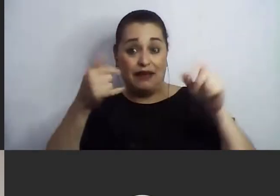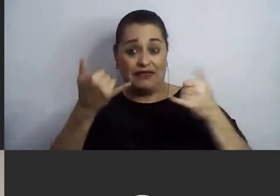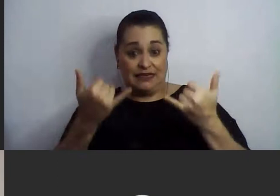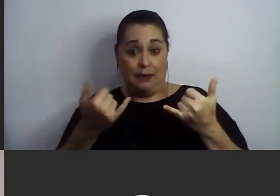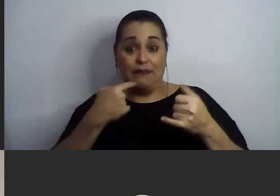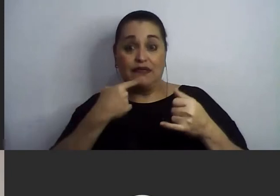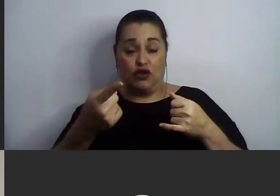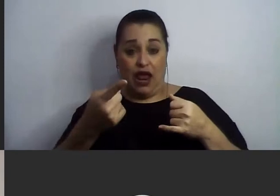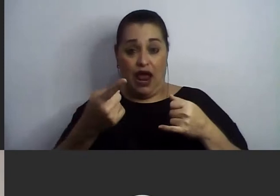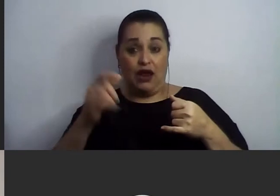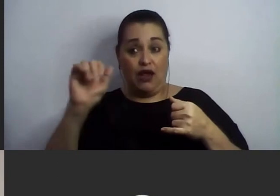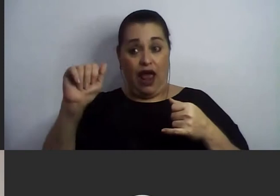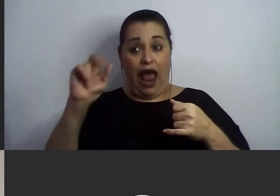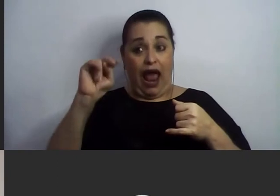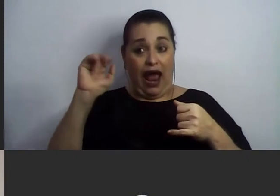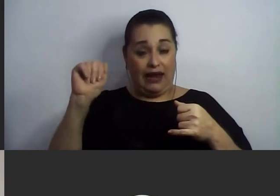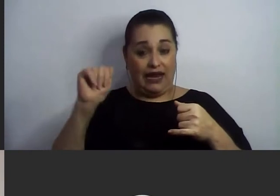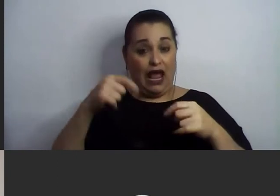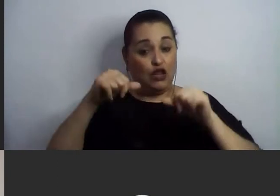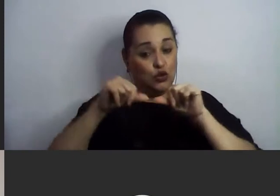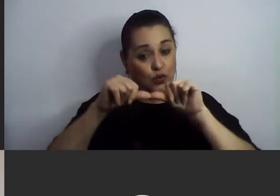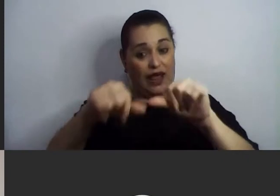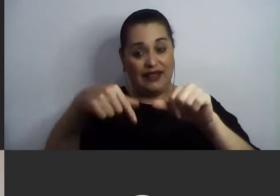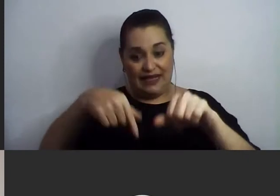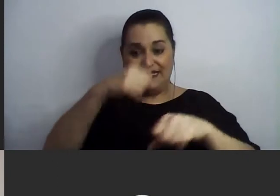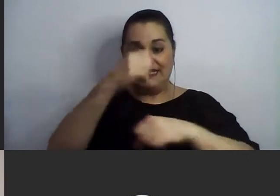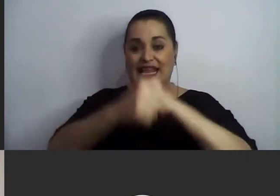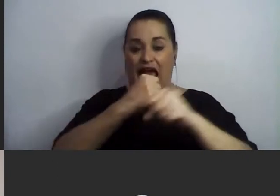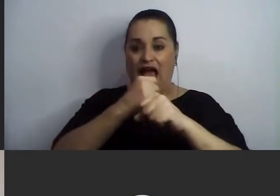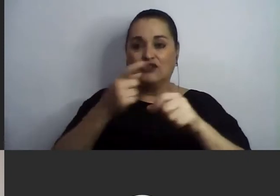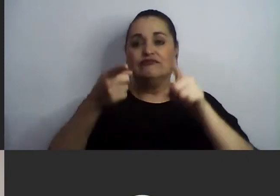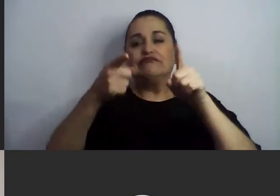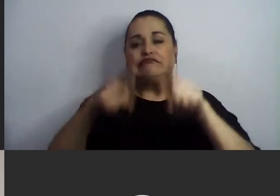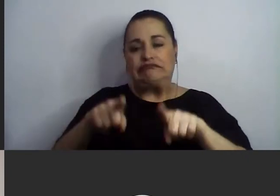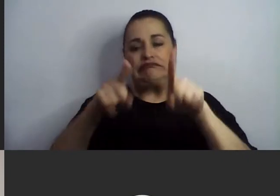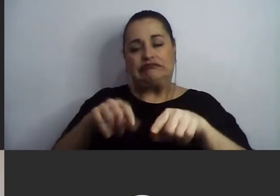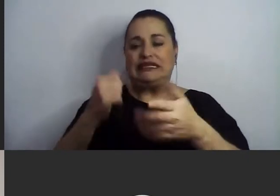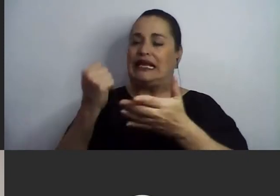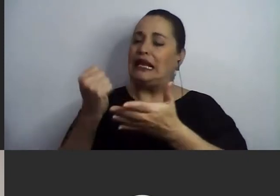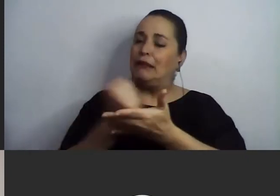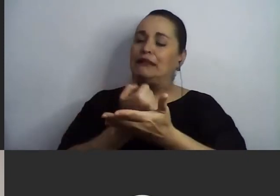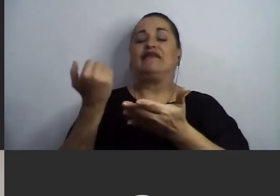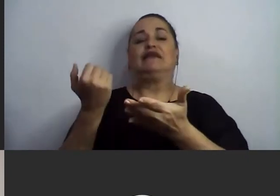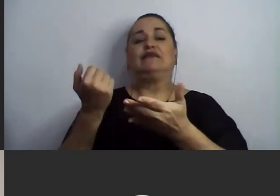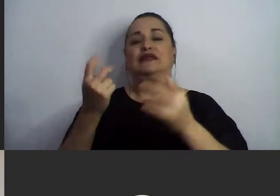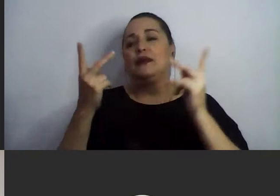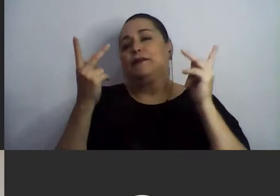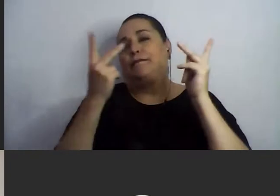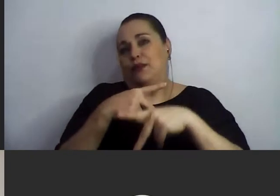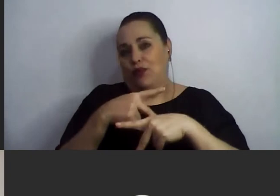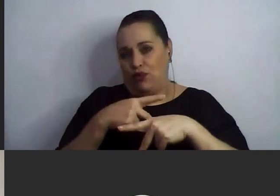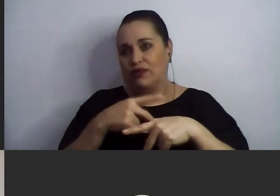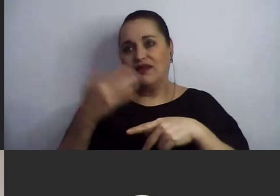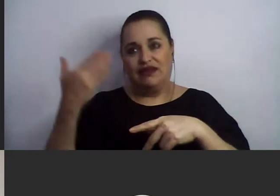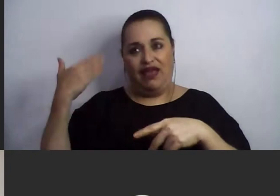doña Ana pues durante este año efectivamente se han venido lamentablemente a agudizar